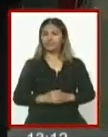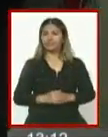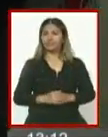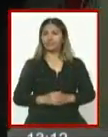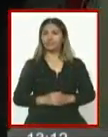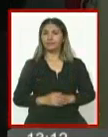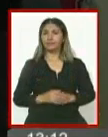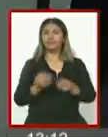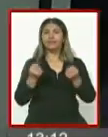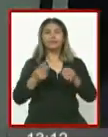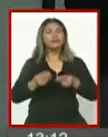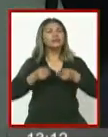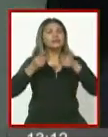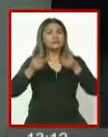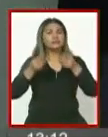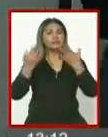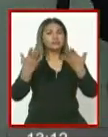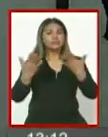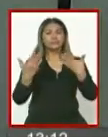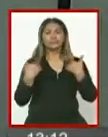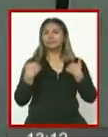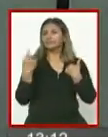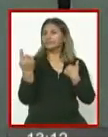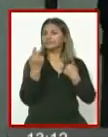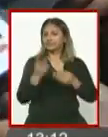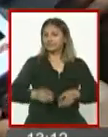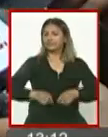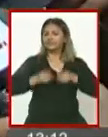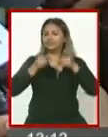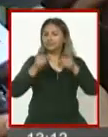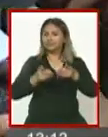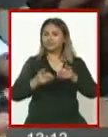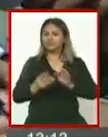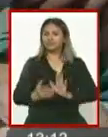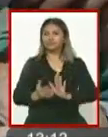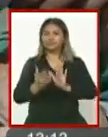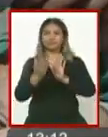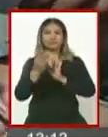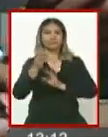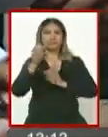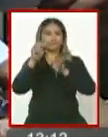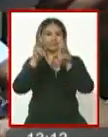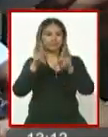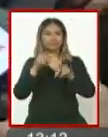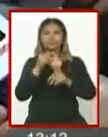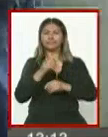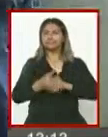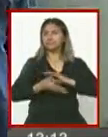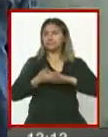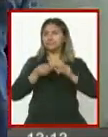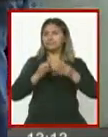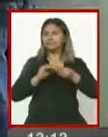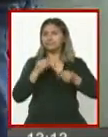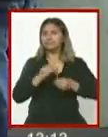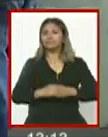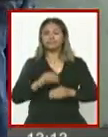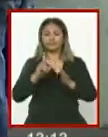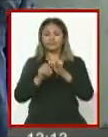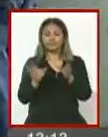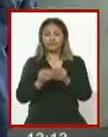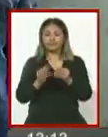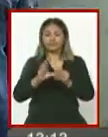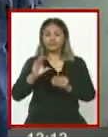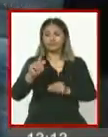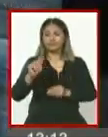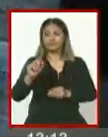denuncias hay en su contra formalizadas? Por el momento tenemos la única denuncia que ha sido presentada por la víctima que le acabo de comentar. Luego de su audiencia de